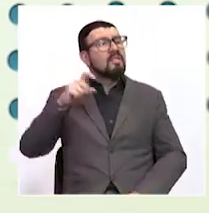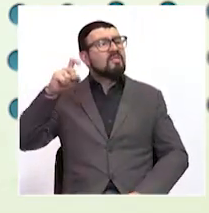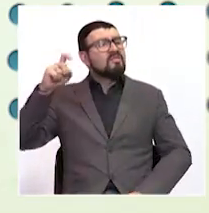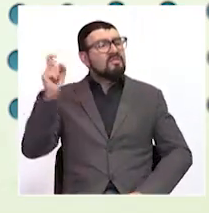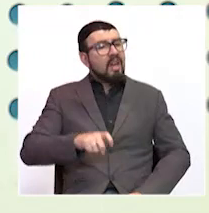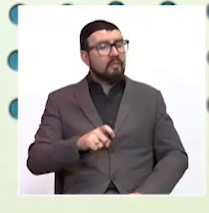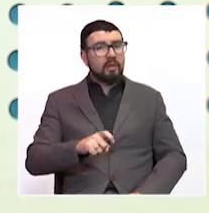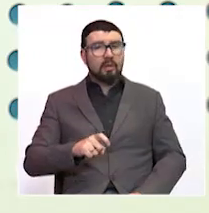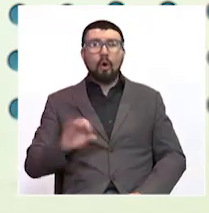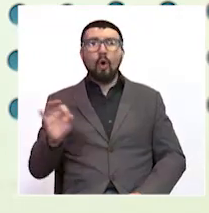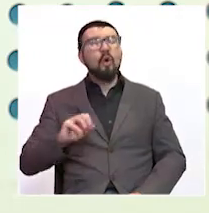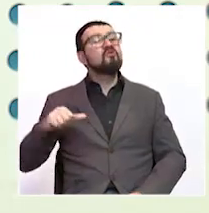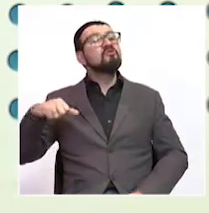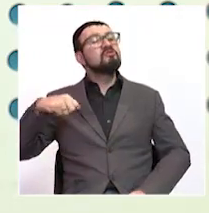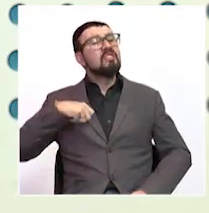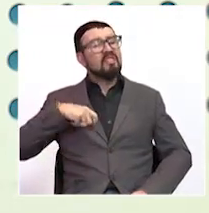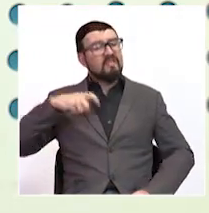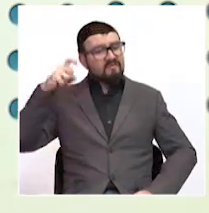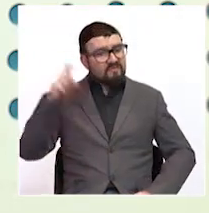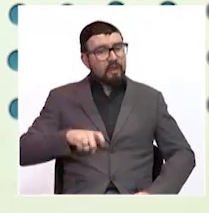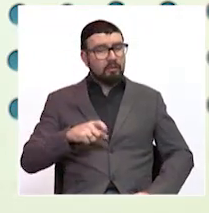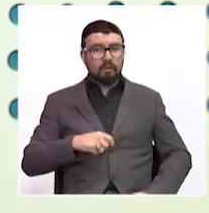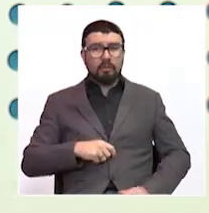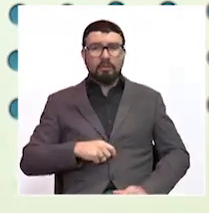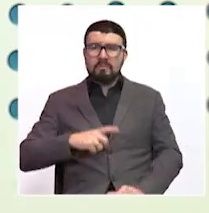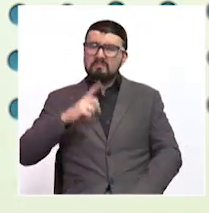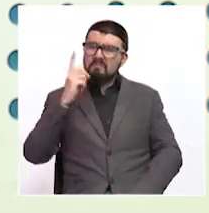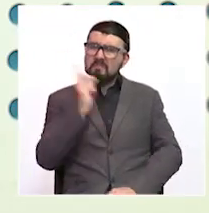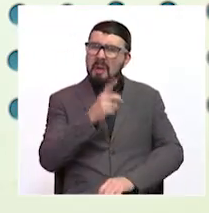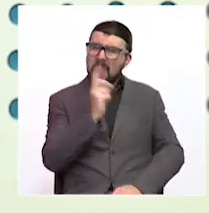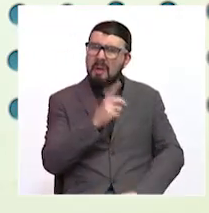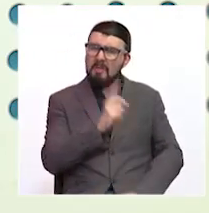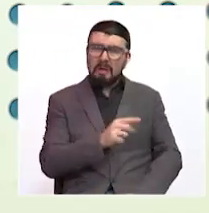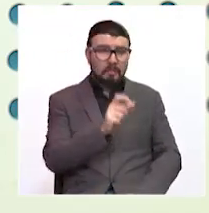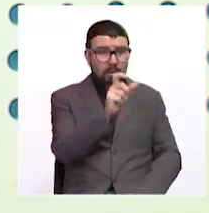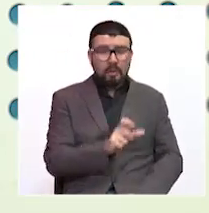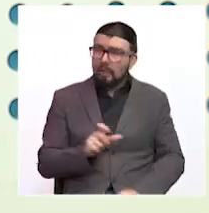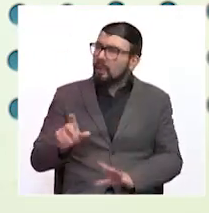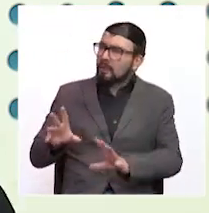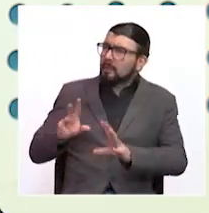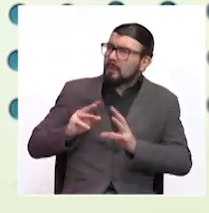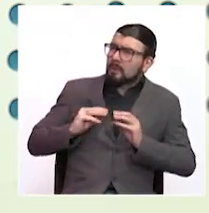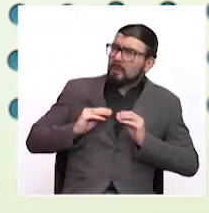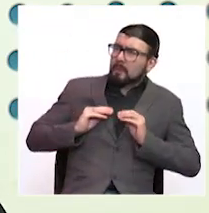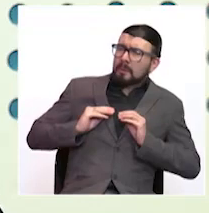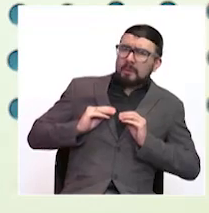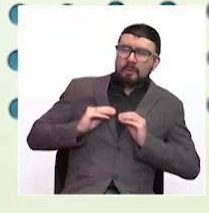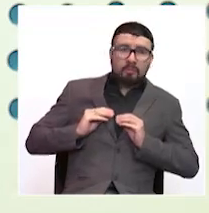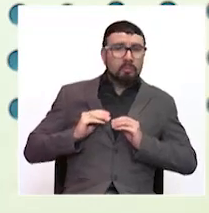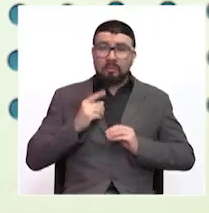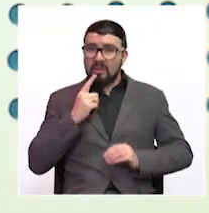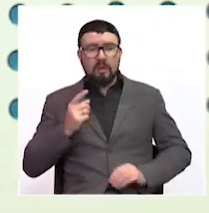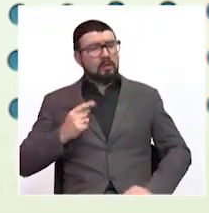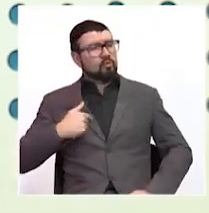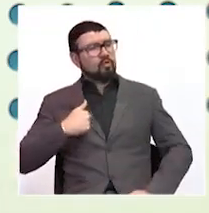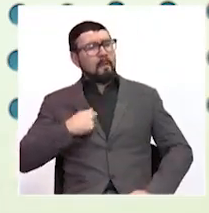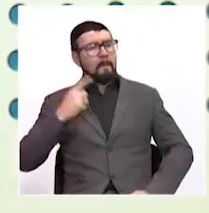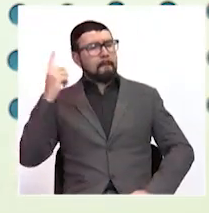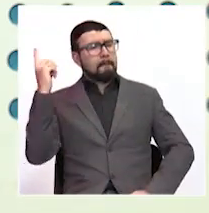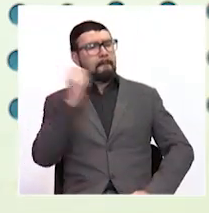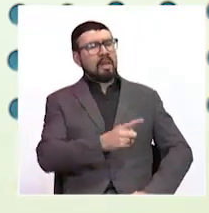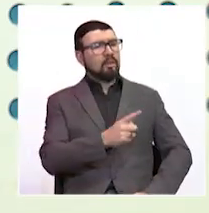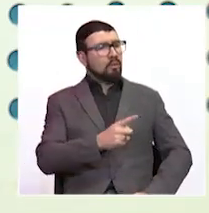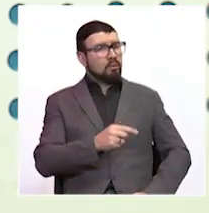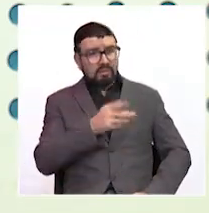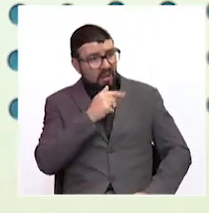deberías hacer esto que se recepcionan muy mal o aquí mando yo y se hacen las cosas sino a